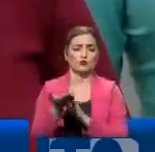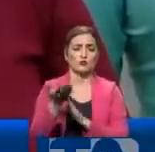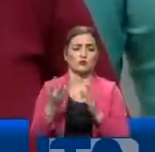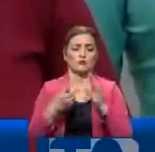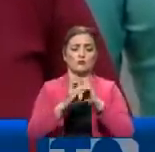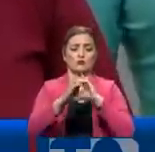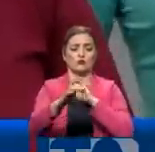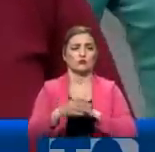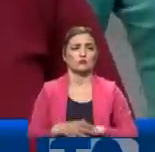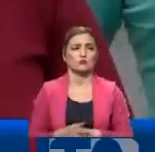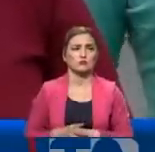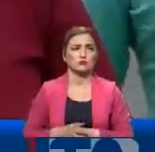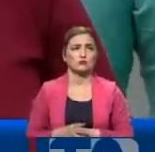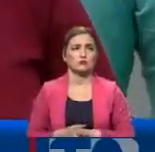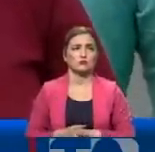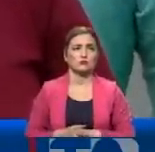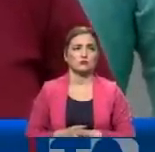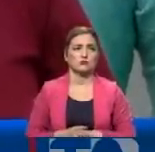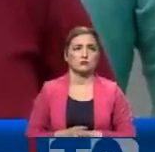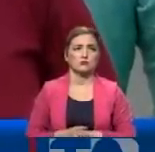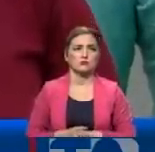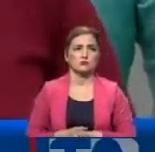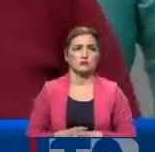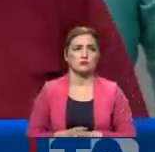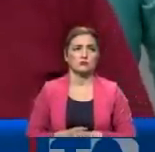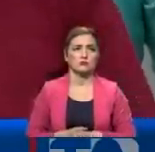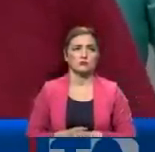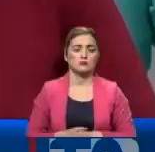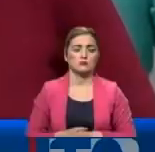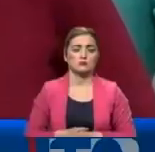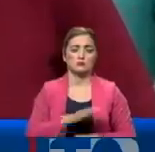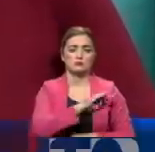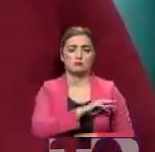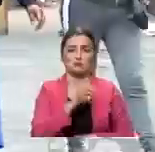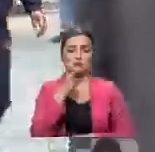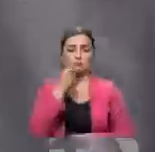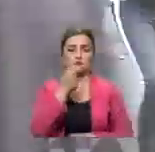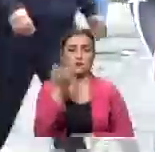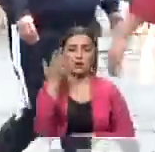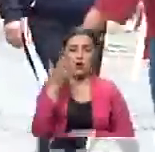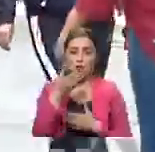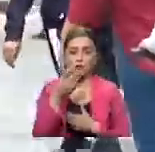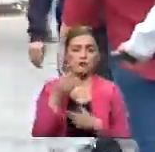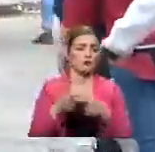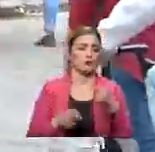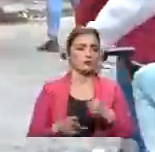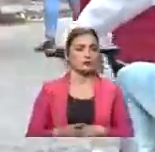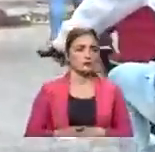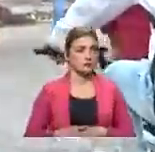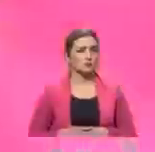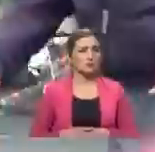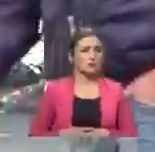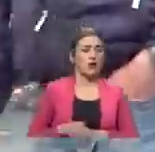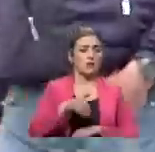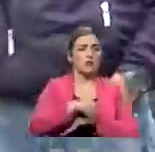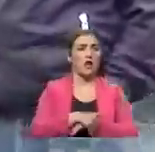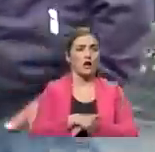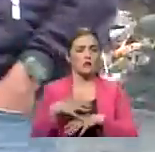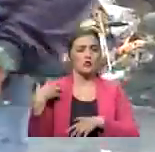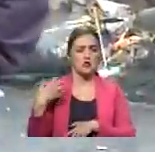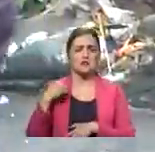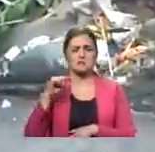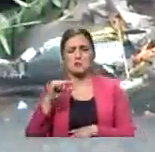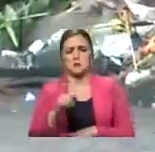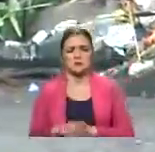pasajes, pero usted sabe que ellos también no pueden regirse a lo que diga el alcalde. Durante la tarde no existió mayor movimiento de